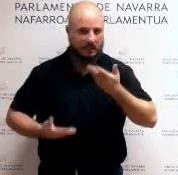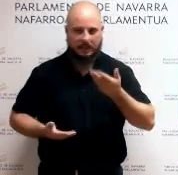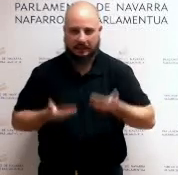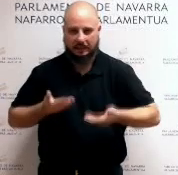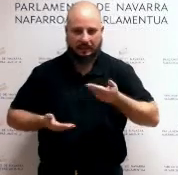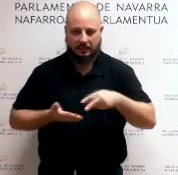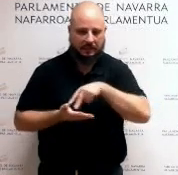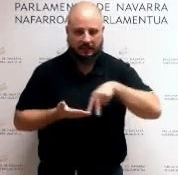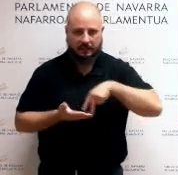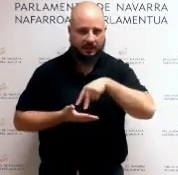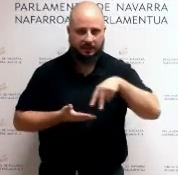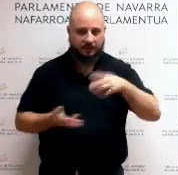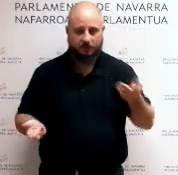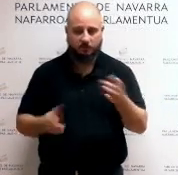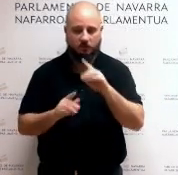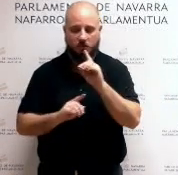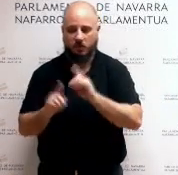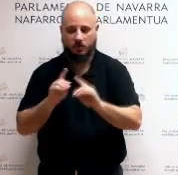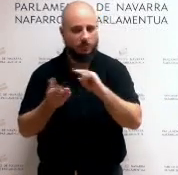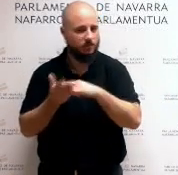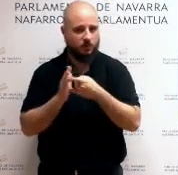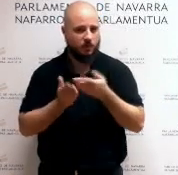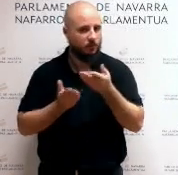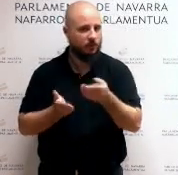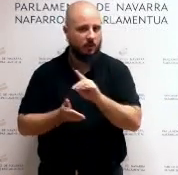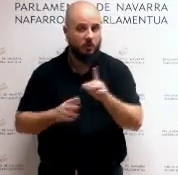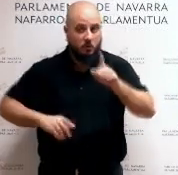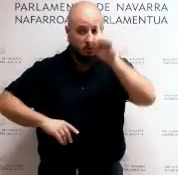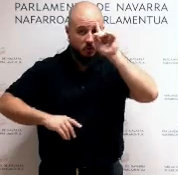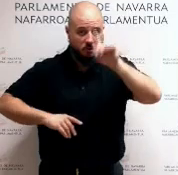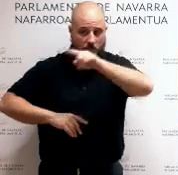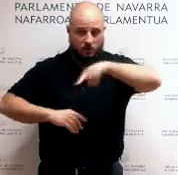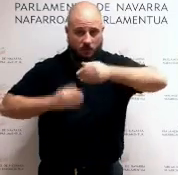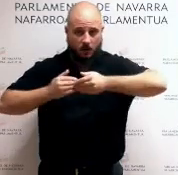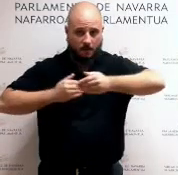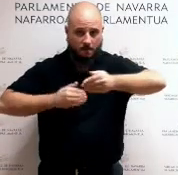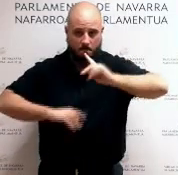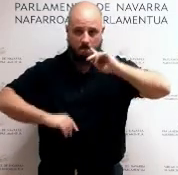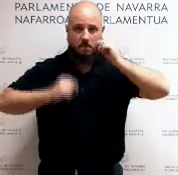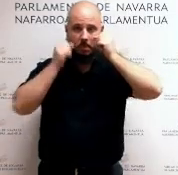Yo creo que no sé cuándo, pero en algún momento se darán cuenta del cambio de rumbo